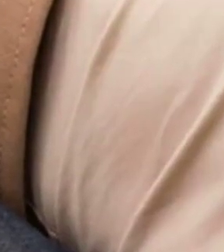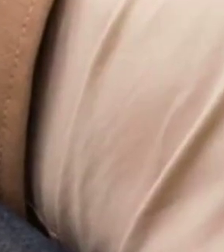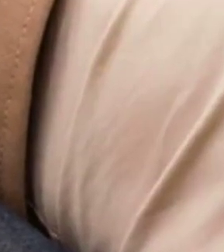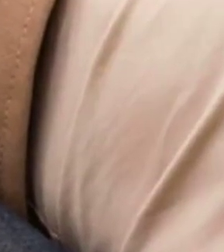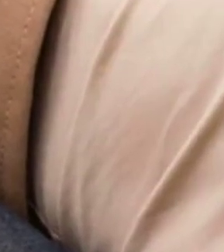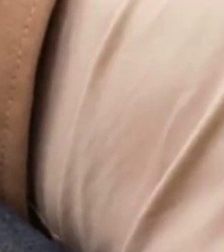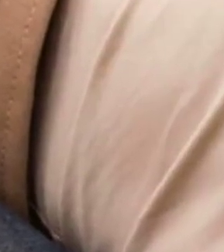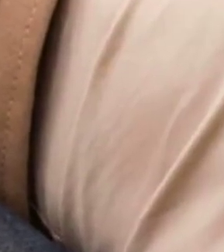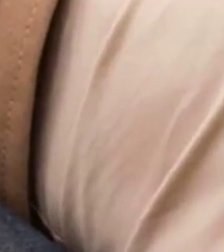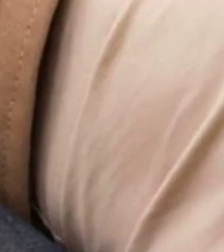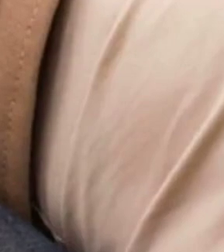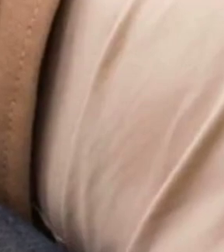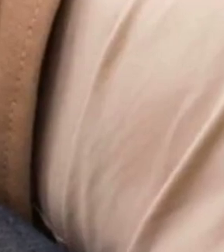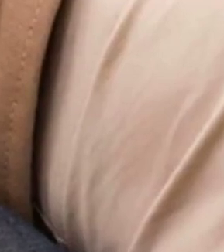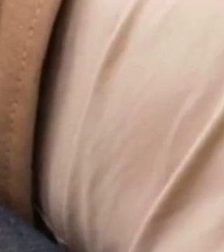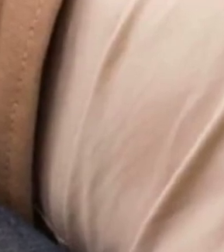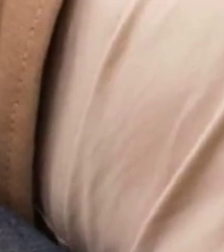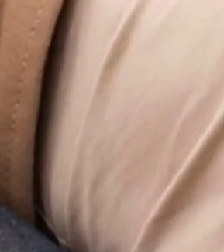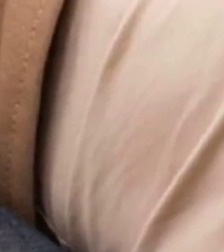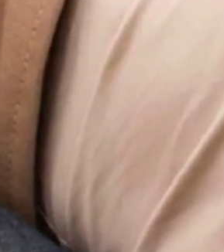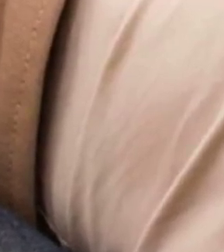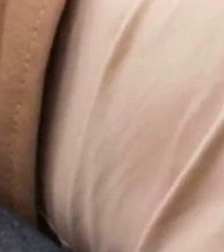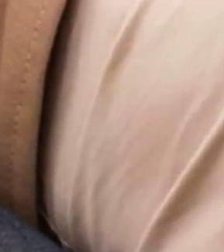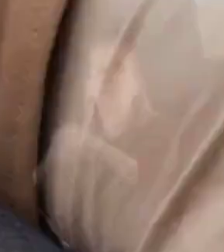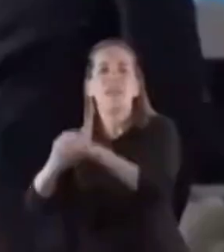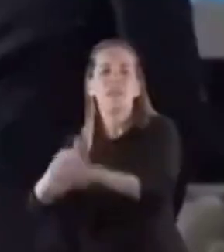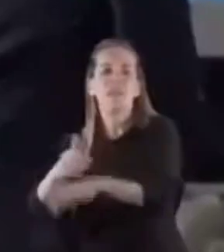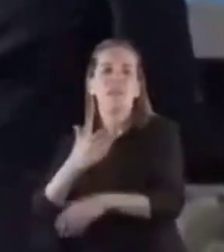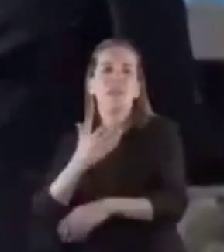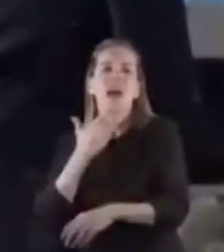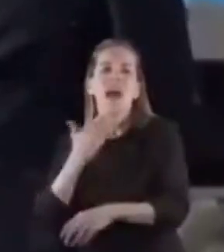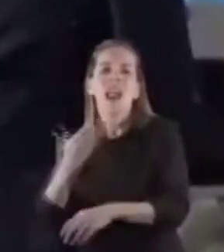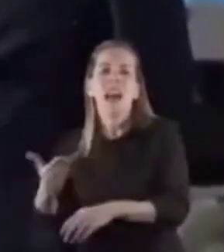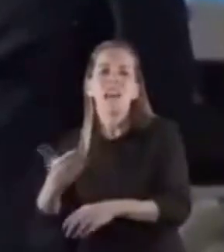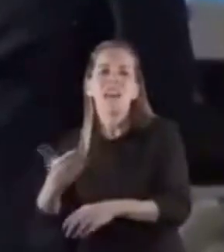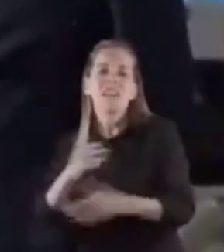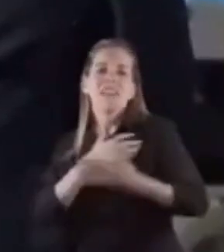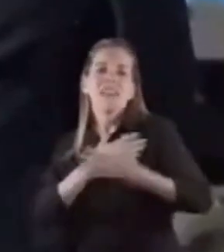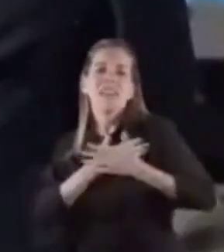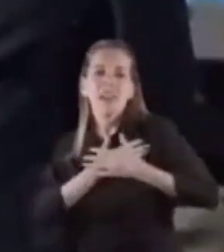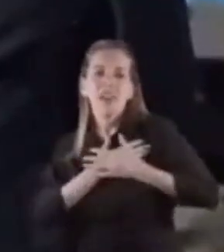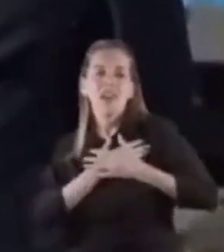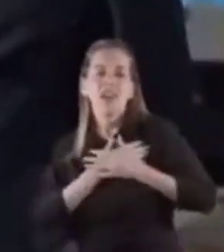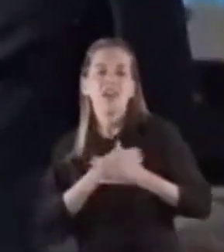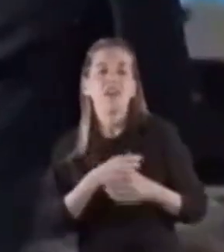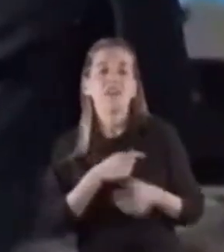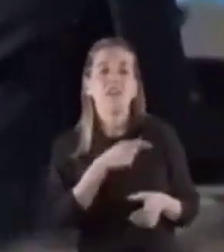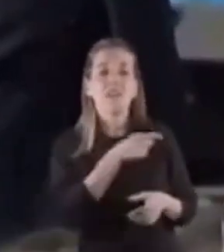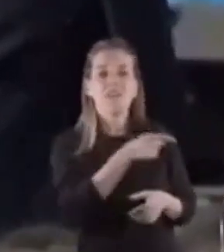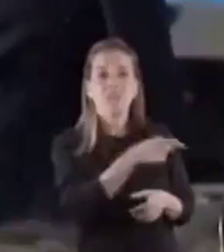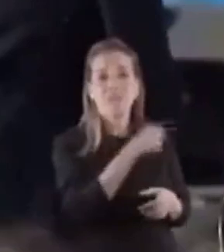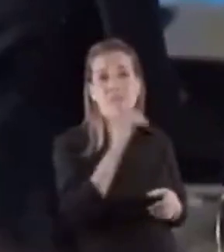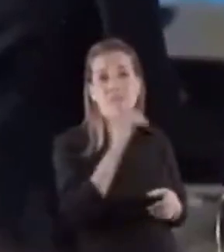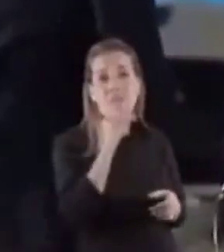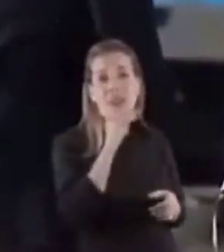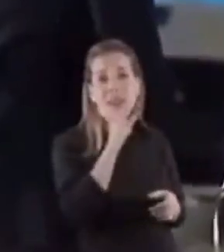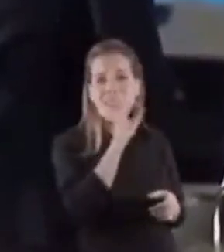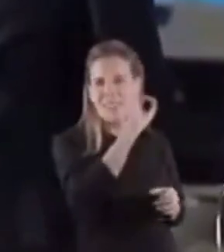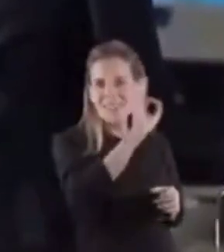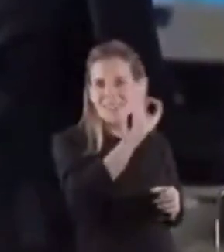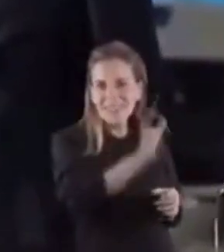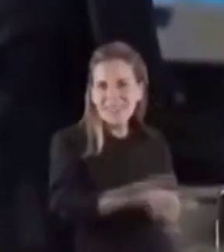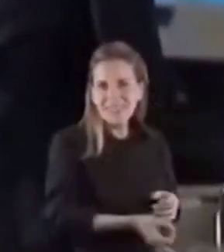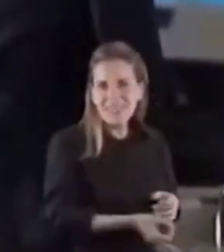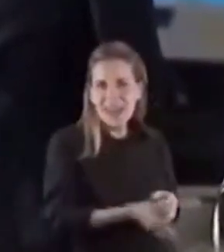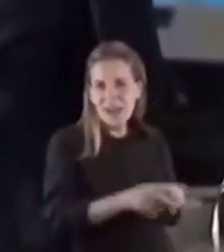pagos inician a partir del día 26 de junio. Para las pensiones no contributivas, PNC, los pagos finalizaron